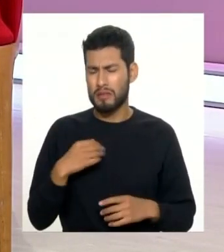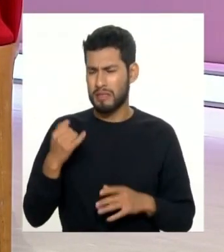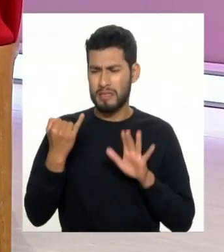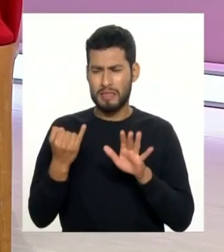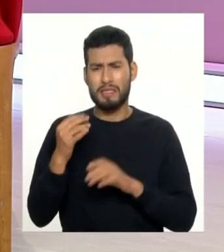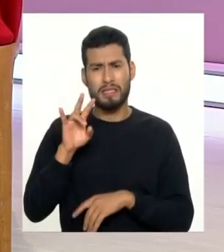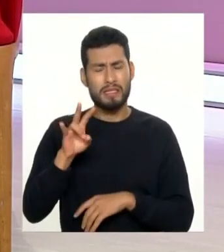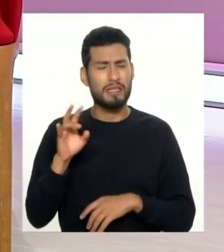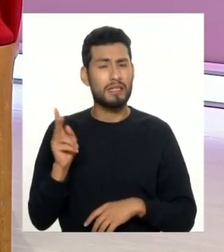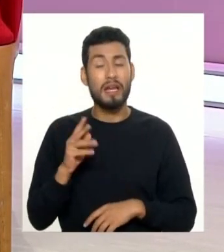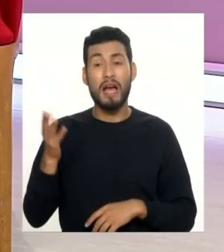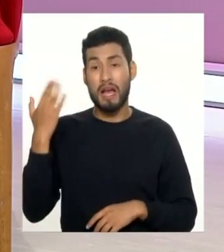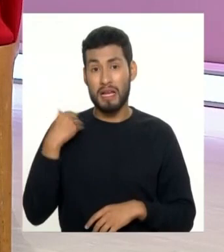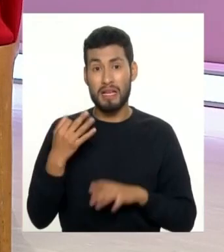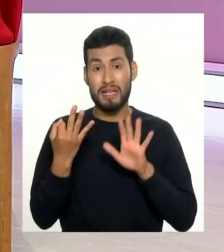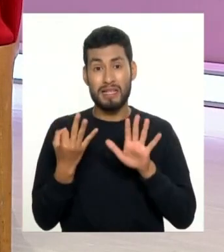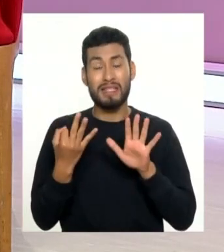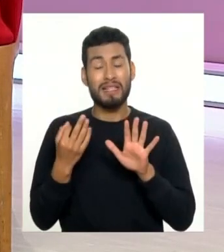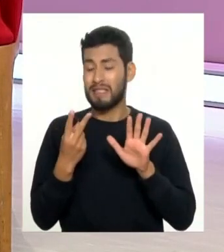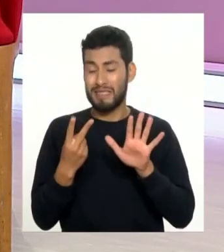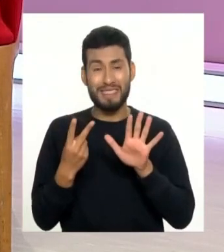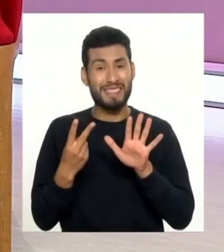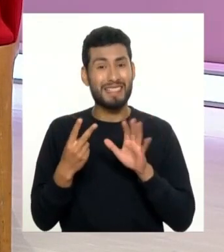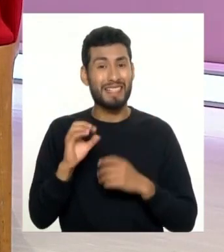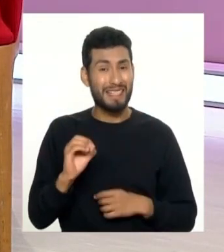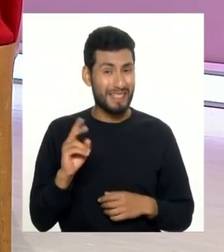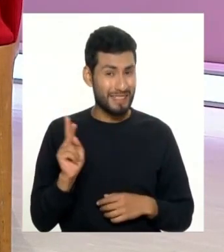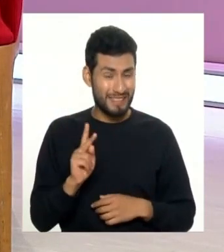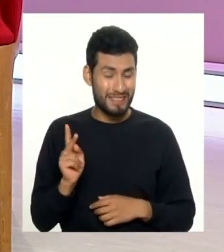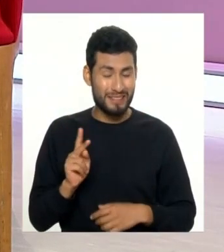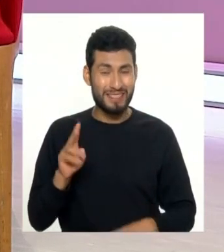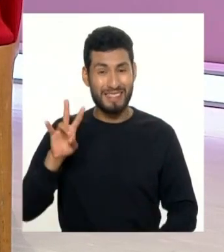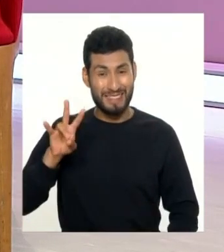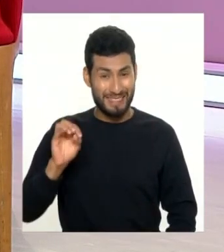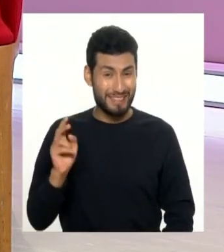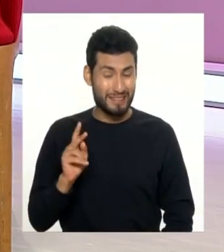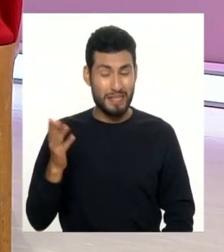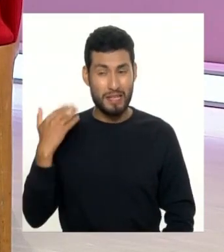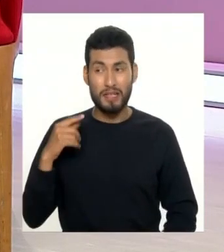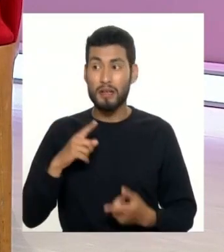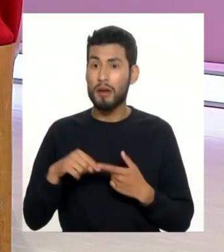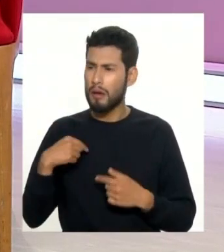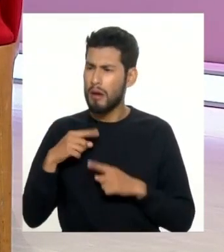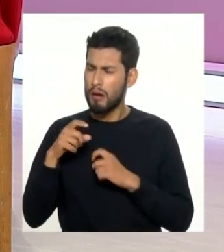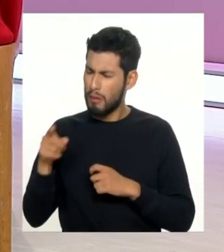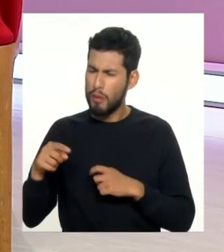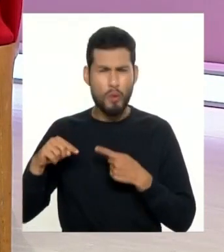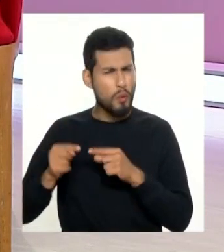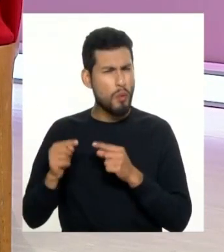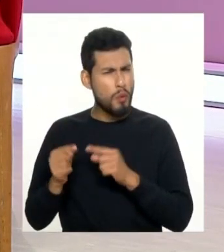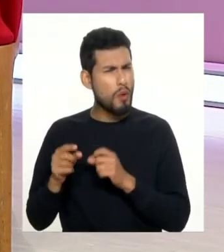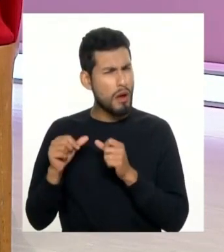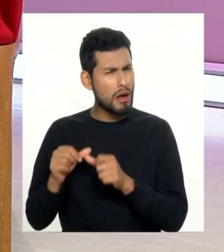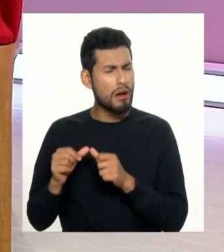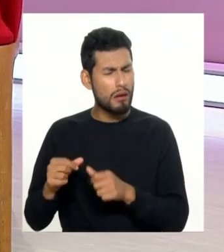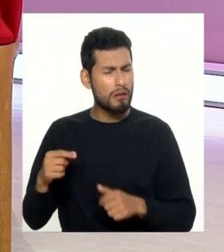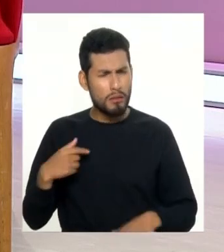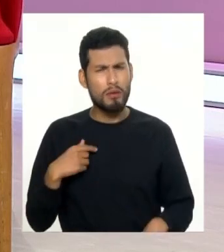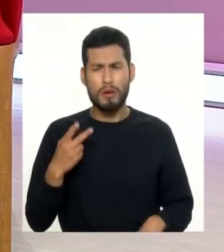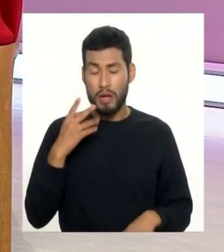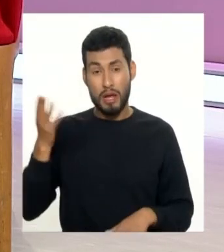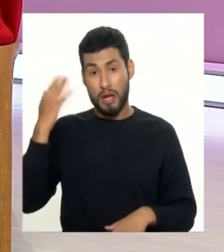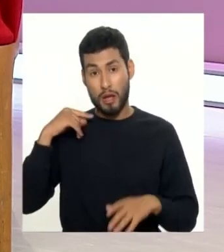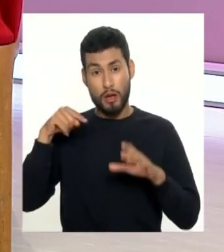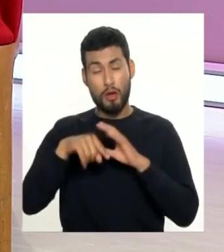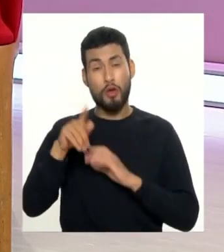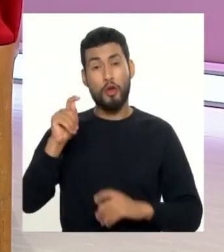kilos porque estaba con 70. Y, la pregunta es, sigue la dolencia, ¿no? Porque le sacamos una